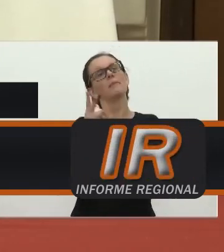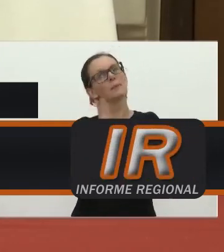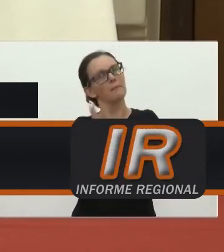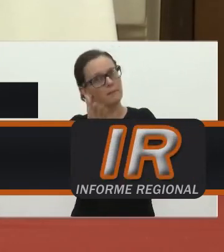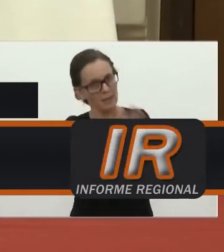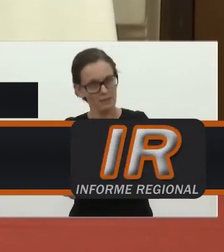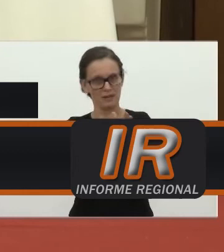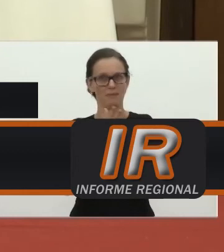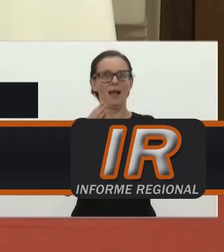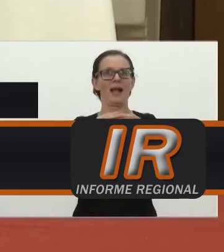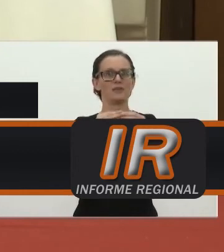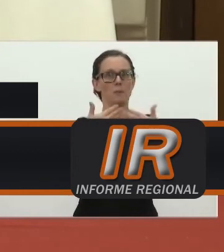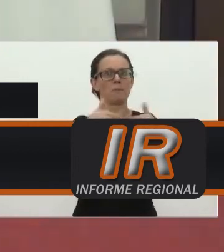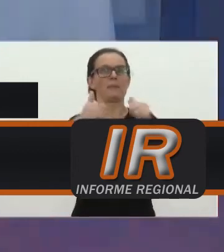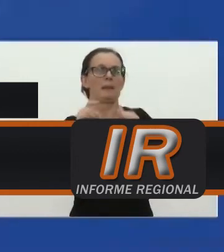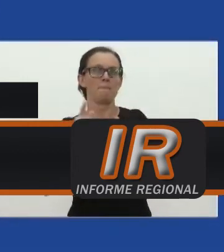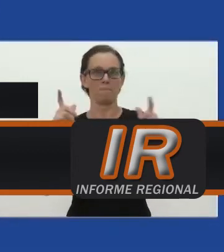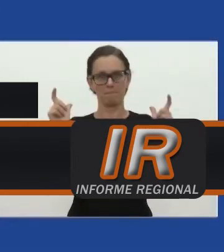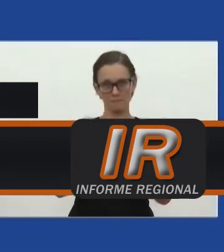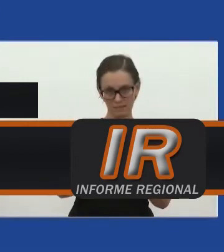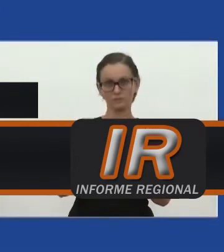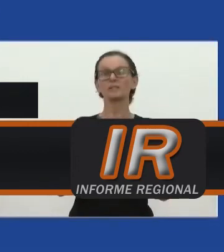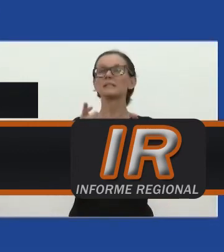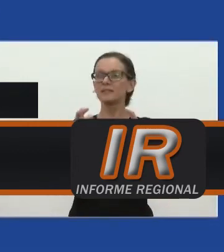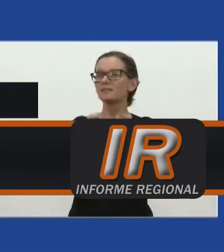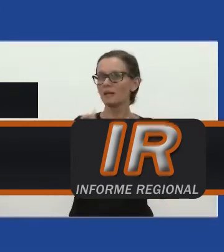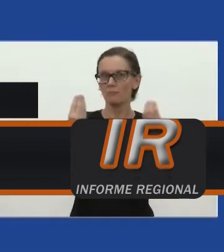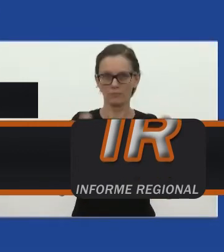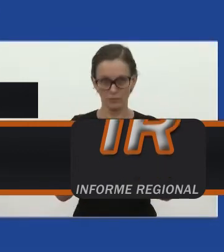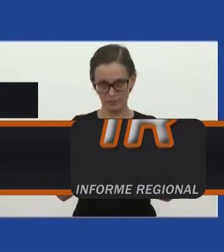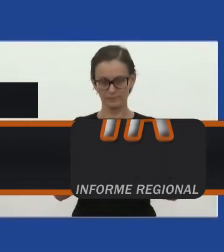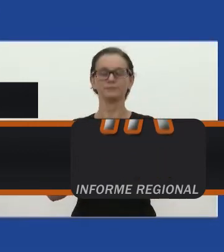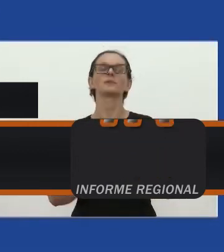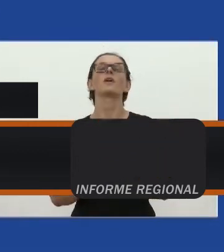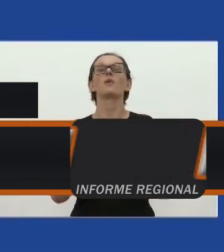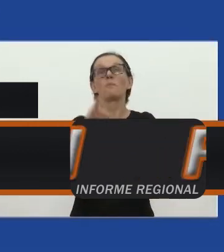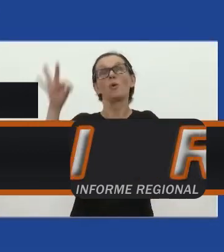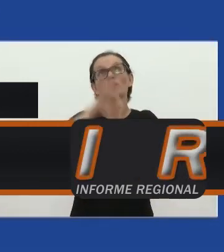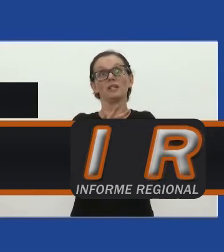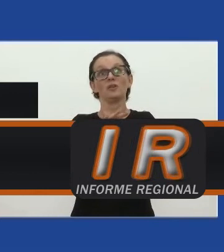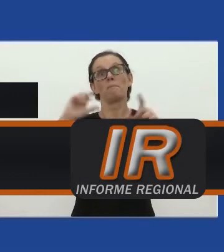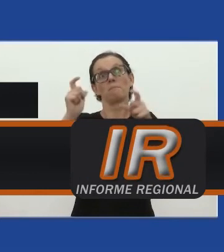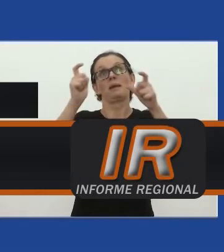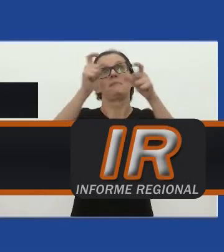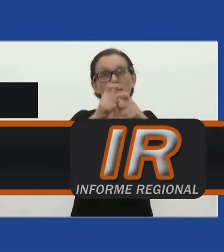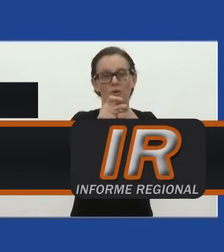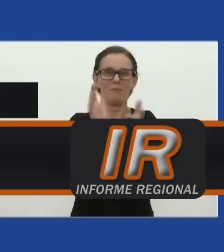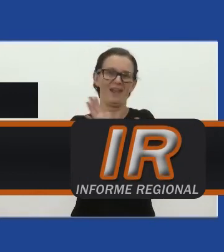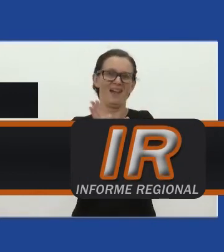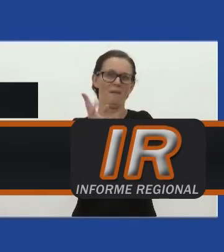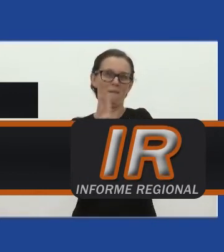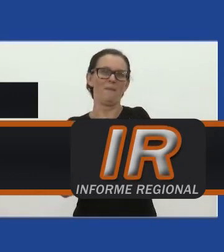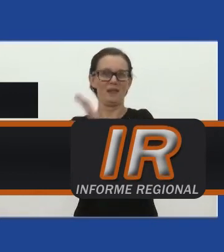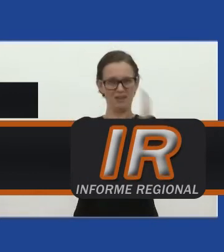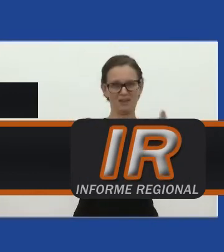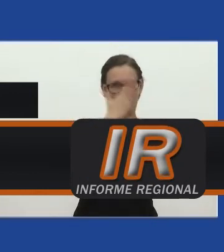casos y tener la menor cantidad de casos posibles. Para eso necesitamos tener menos mosquitos. Entonces evitar